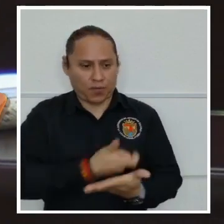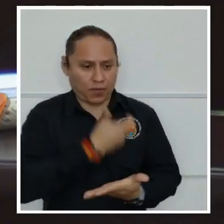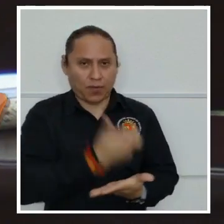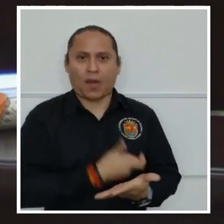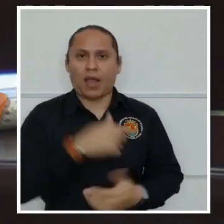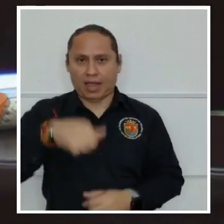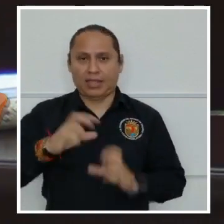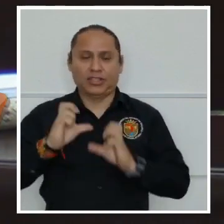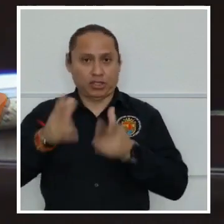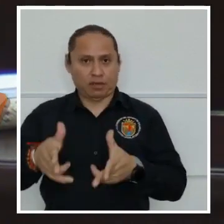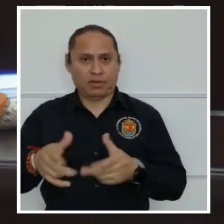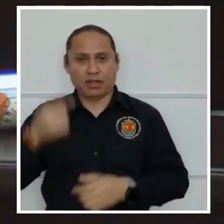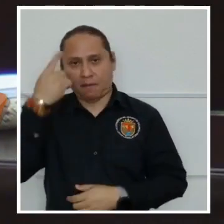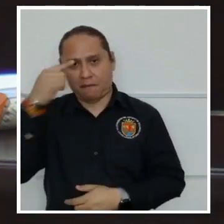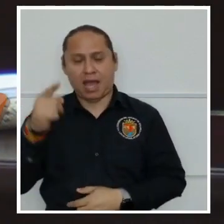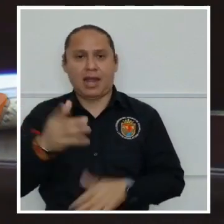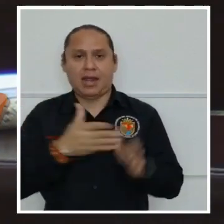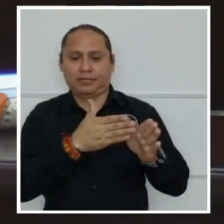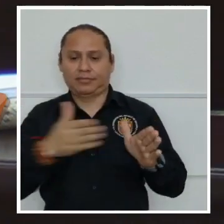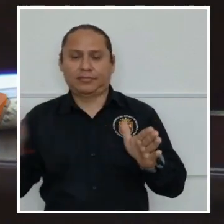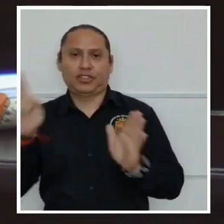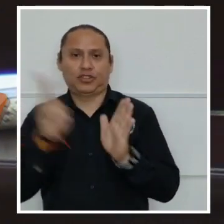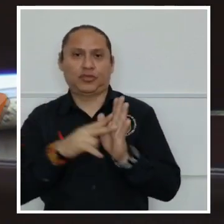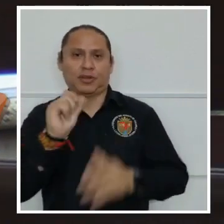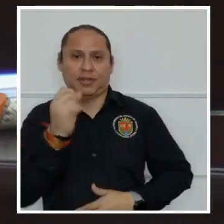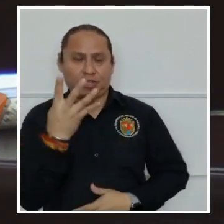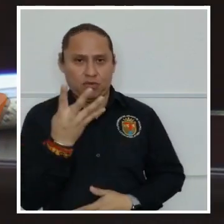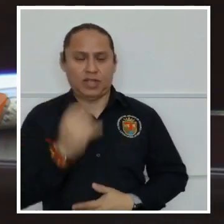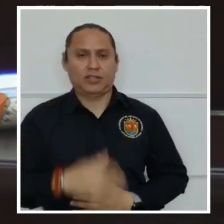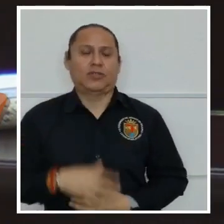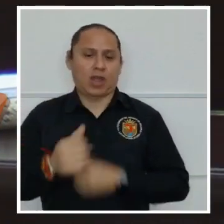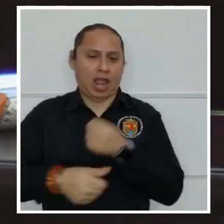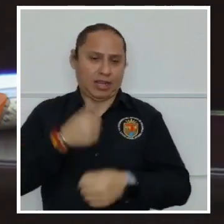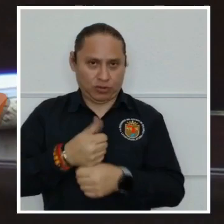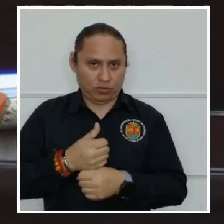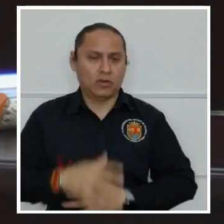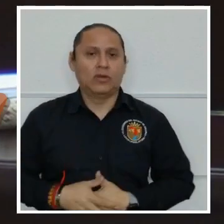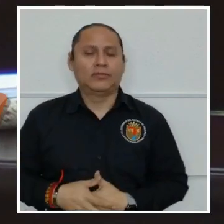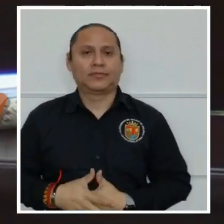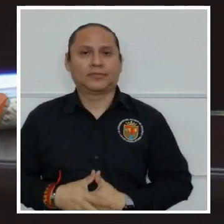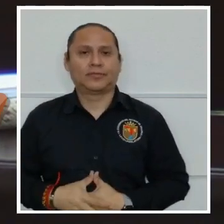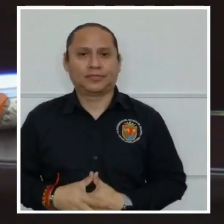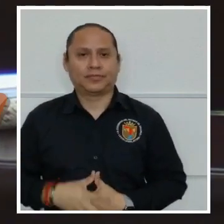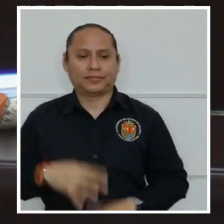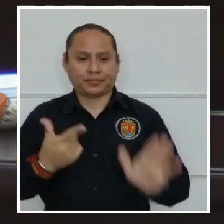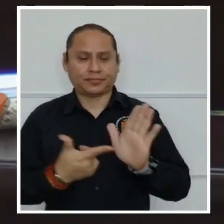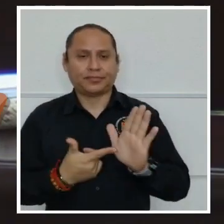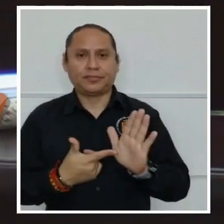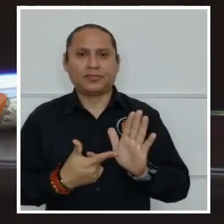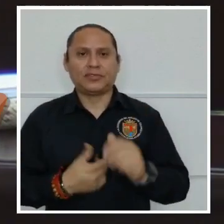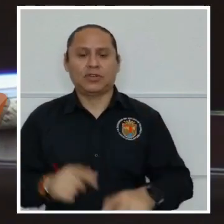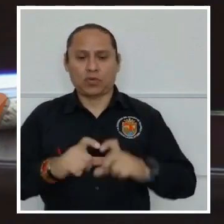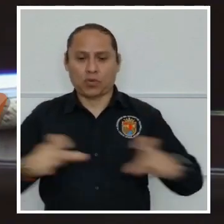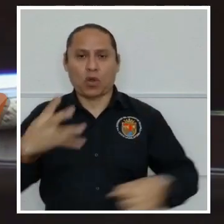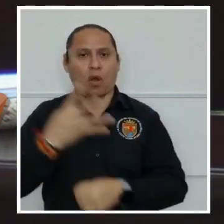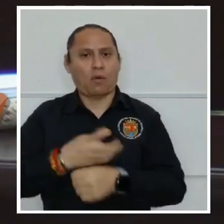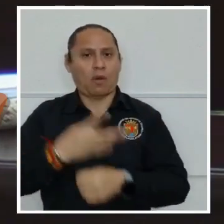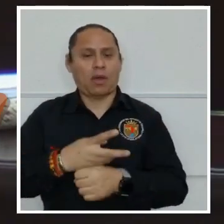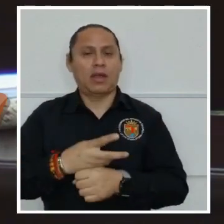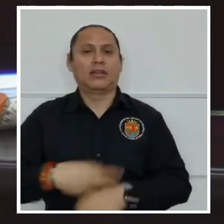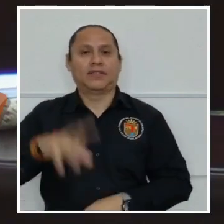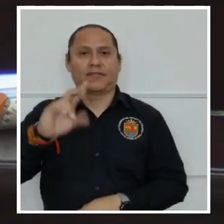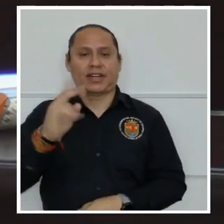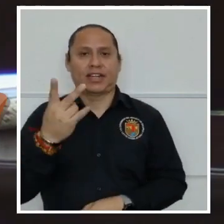de Chiapas para el ejercicio fiscal 2024 y, con fundamento en la fracción cuarta de los